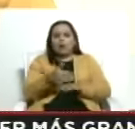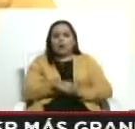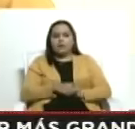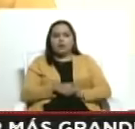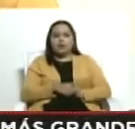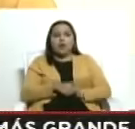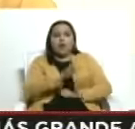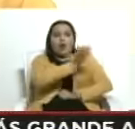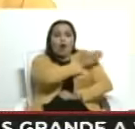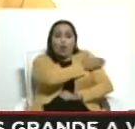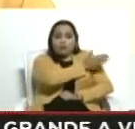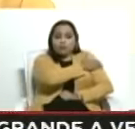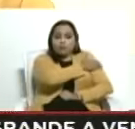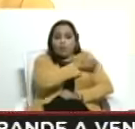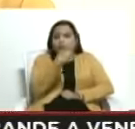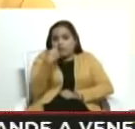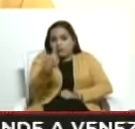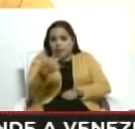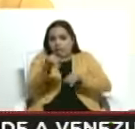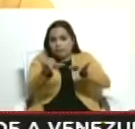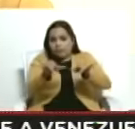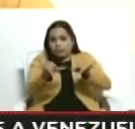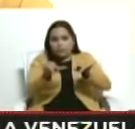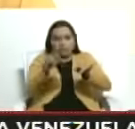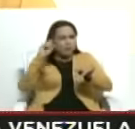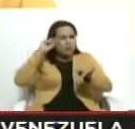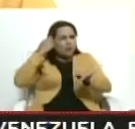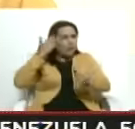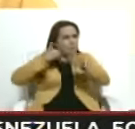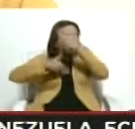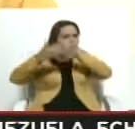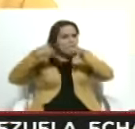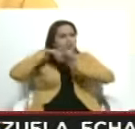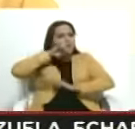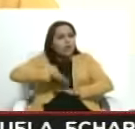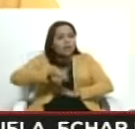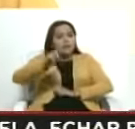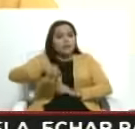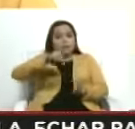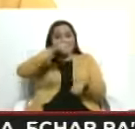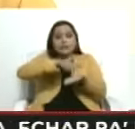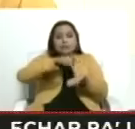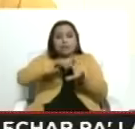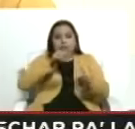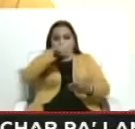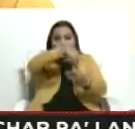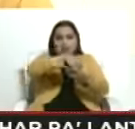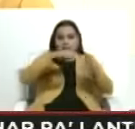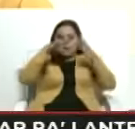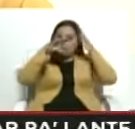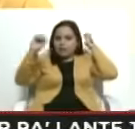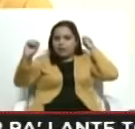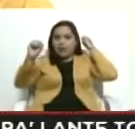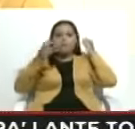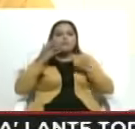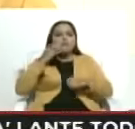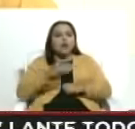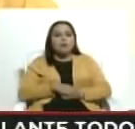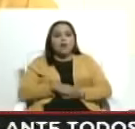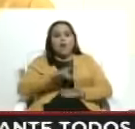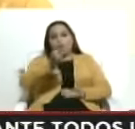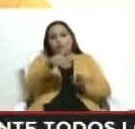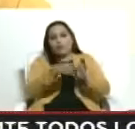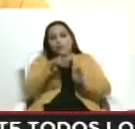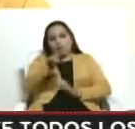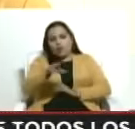de que la oposición diga esto, entendiendo que ellos han participado en asedios a embajadas, como por ejemplo en el